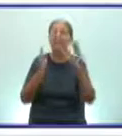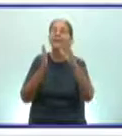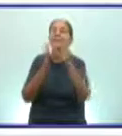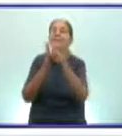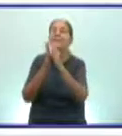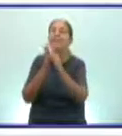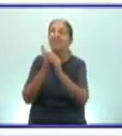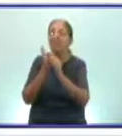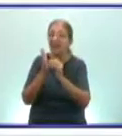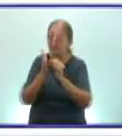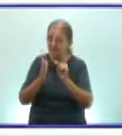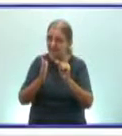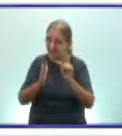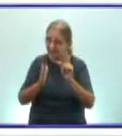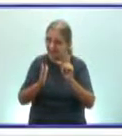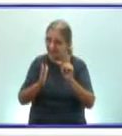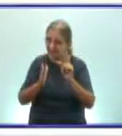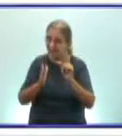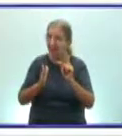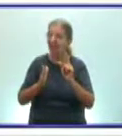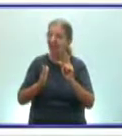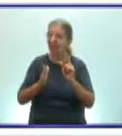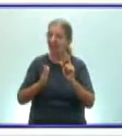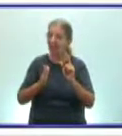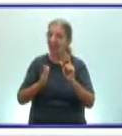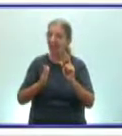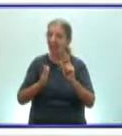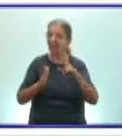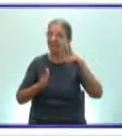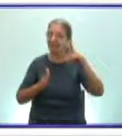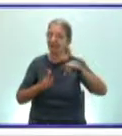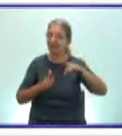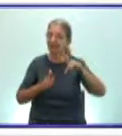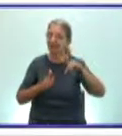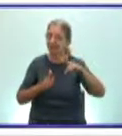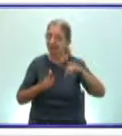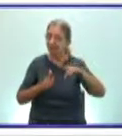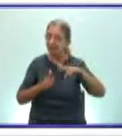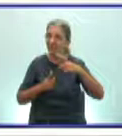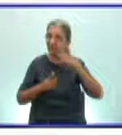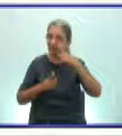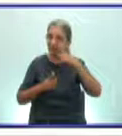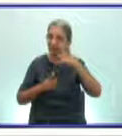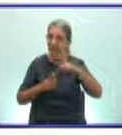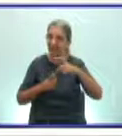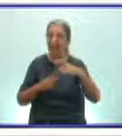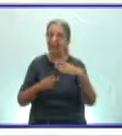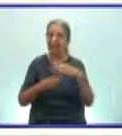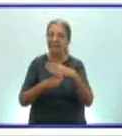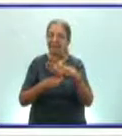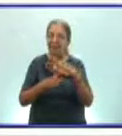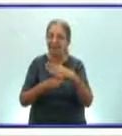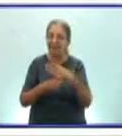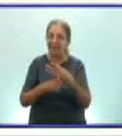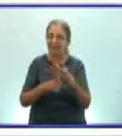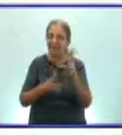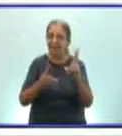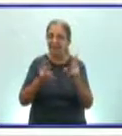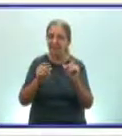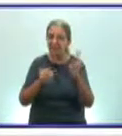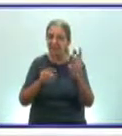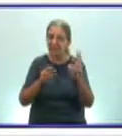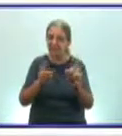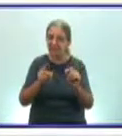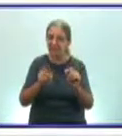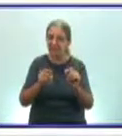meses. Por tanto, el valor, el resultado de la media aritmética puede ser